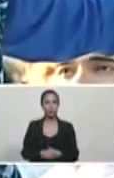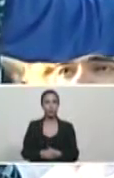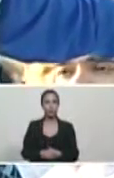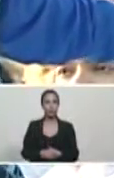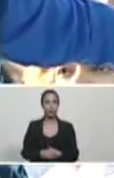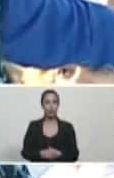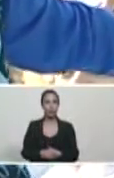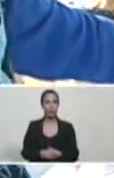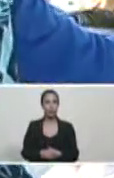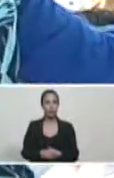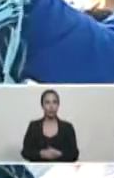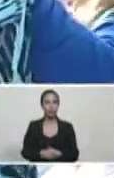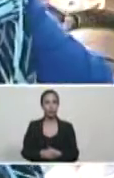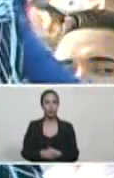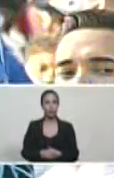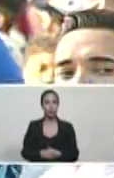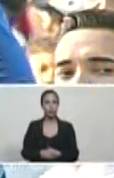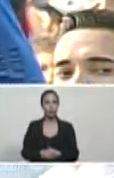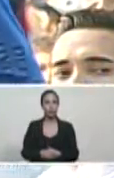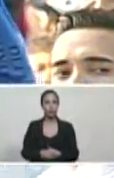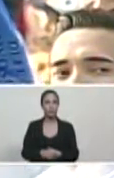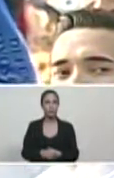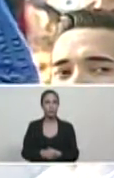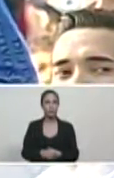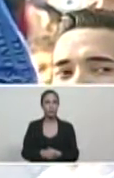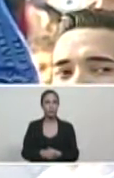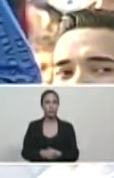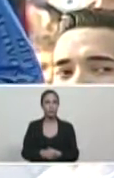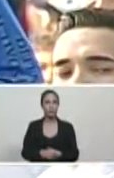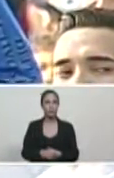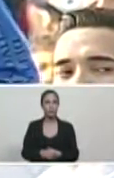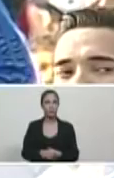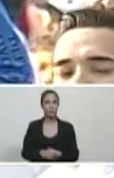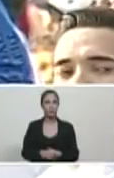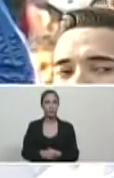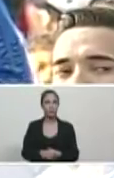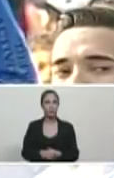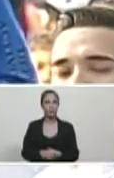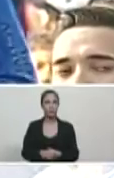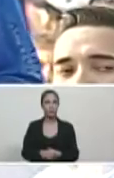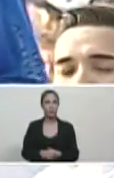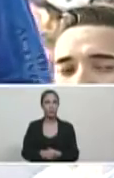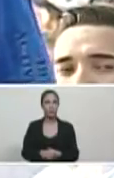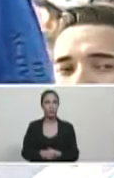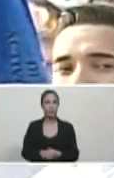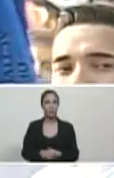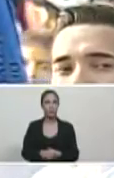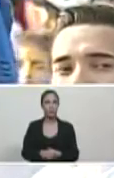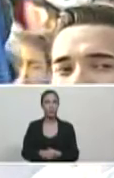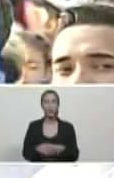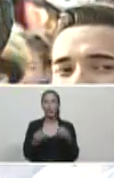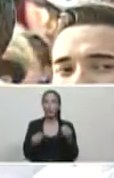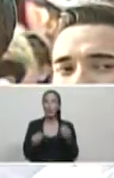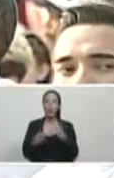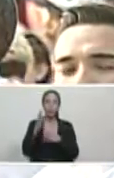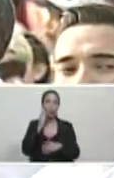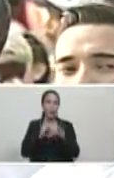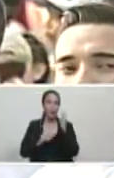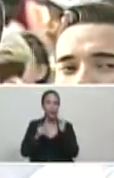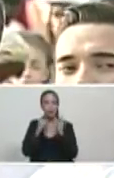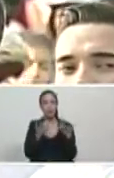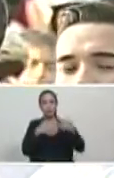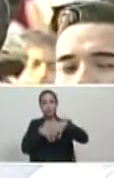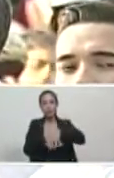compañero Jesús Díaz. Jesús. Que también fue a Cuba. tenemos compañeros que hemos integrado y que